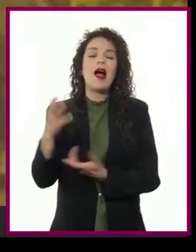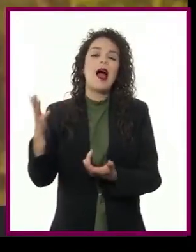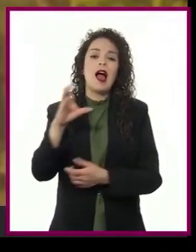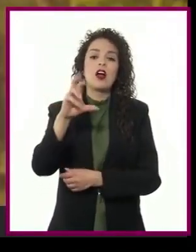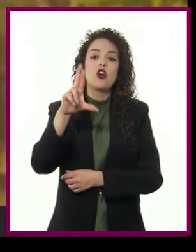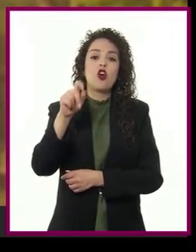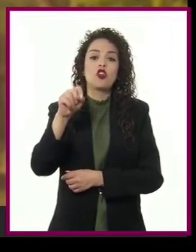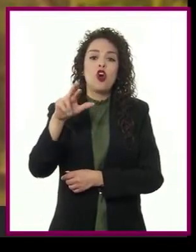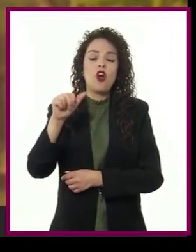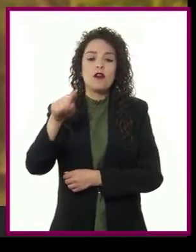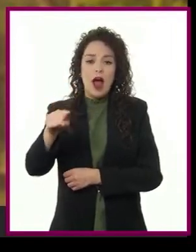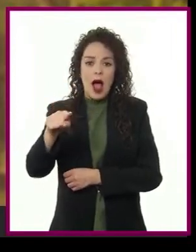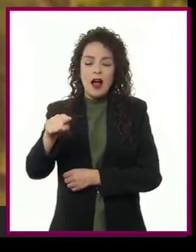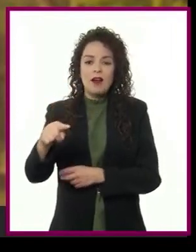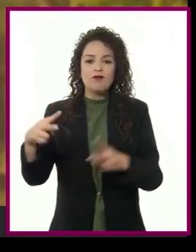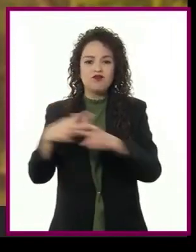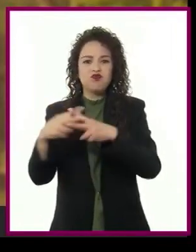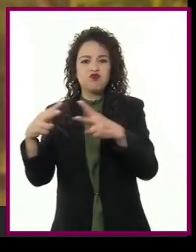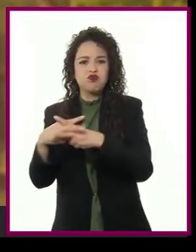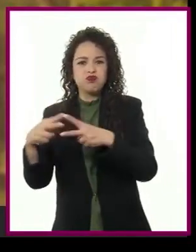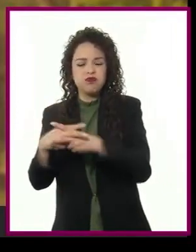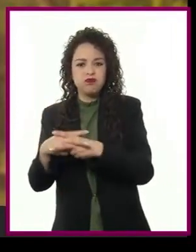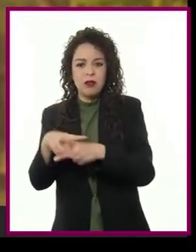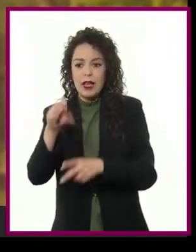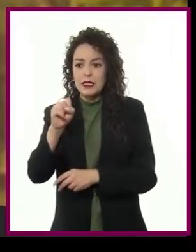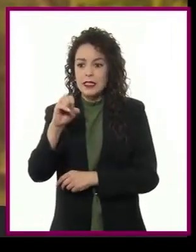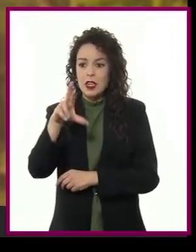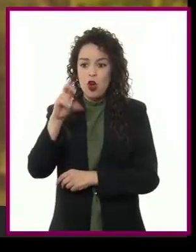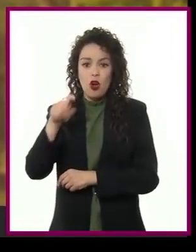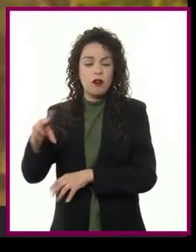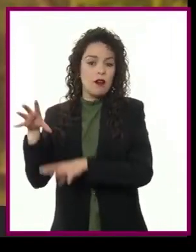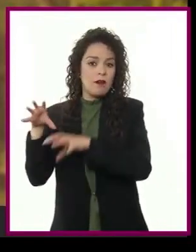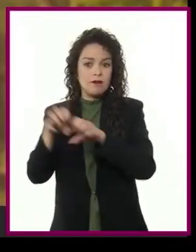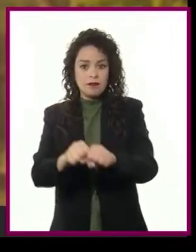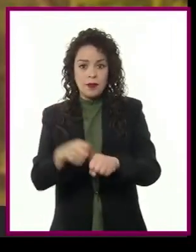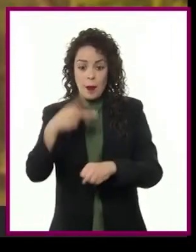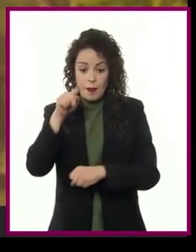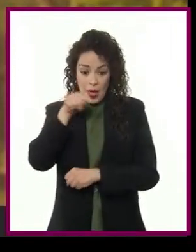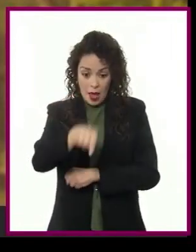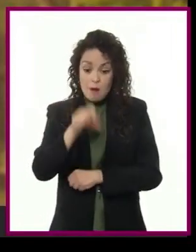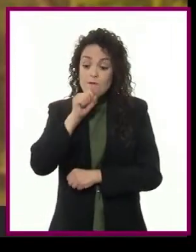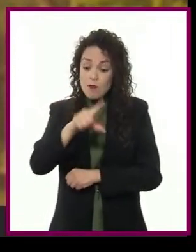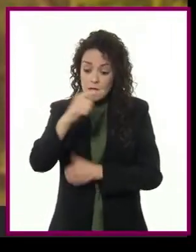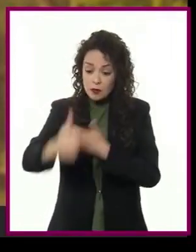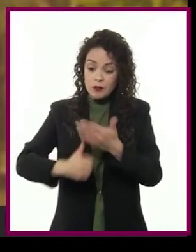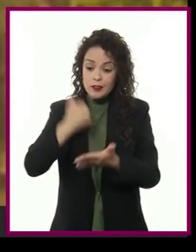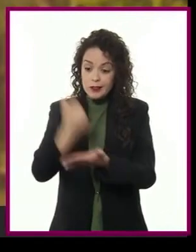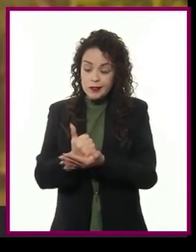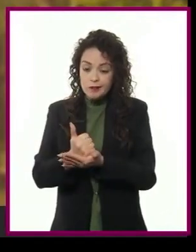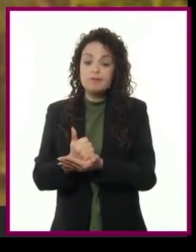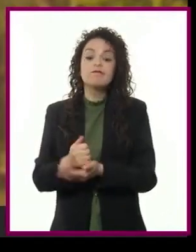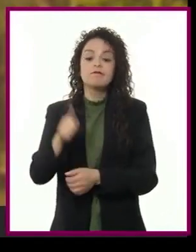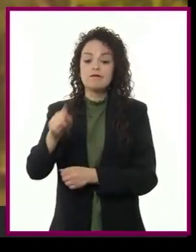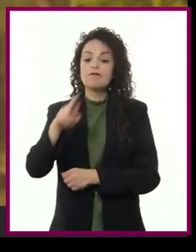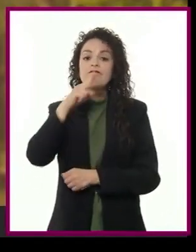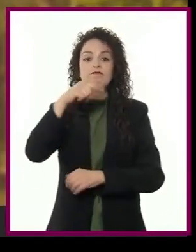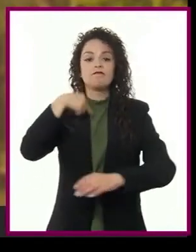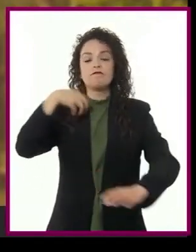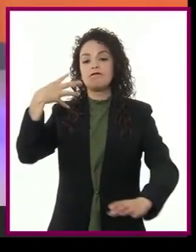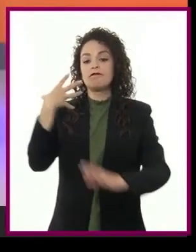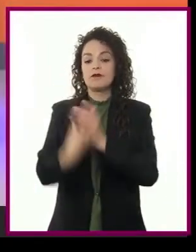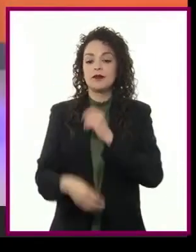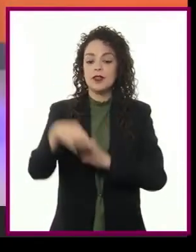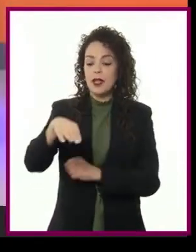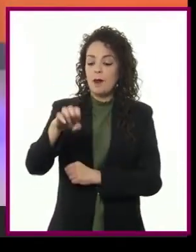fue atacada por Silón, y aunque él era un noble de la misma ciudad, su acción me obligó a huir a